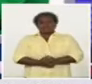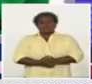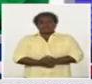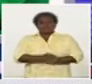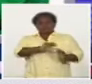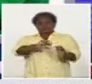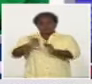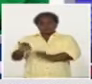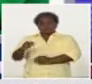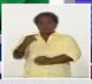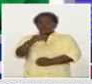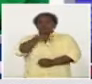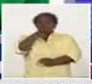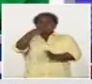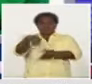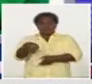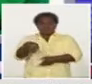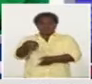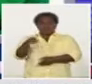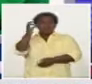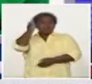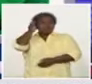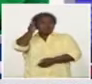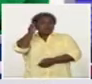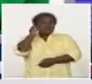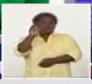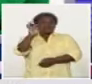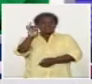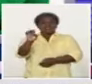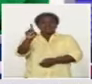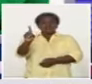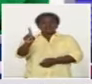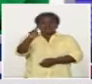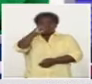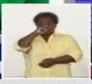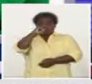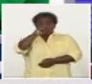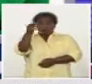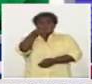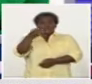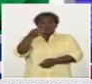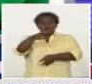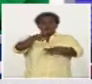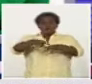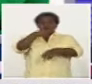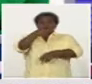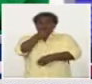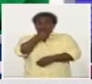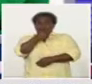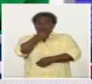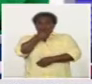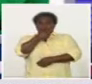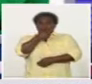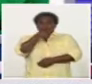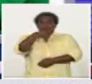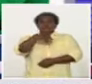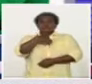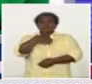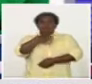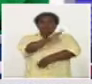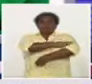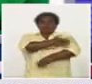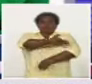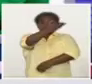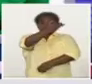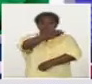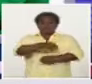Fallece una paciente de 71 años de edad del municipio Habana Vieja, con antecedentes también de hipertensión arterial